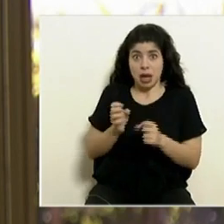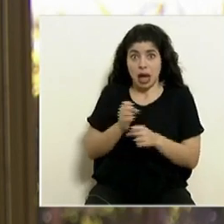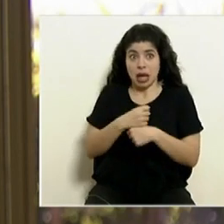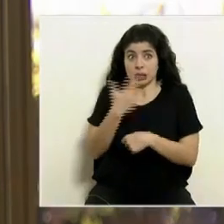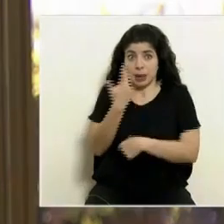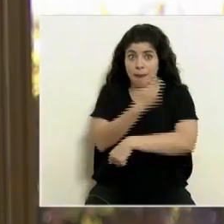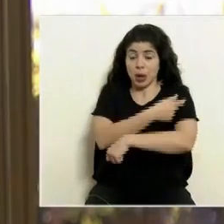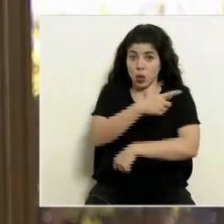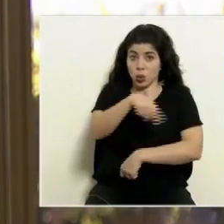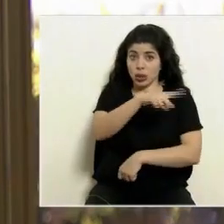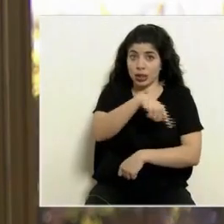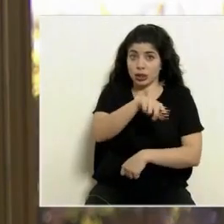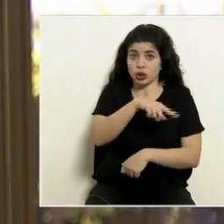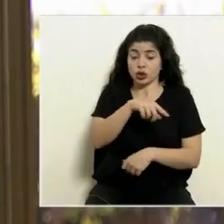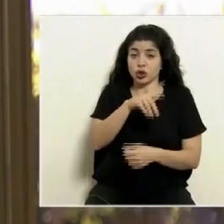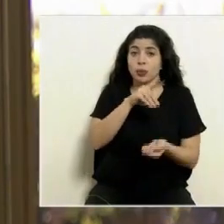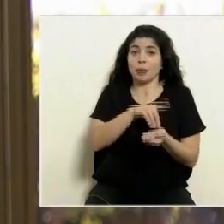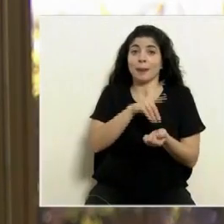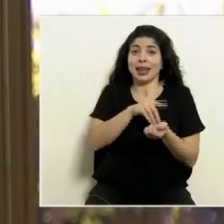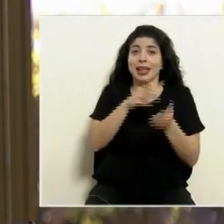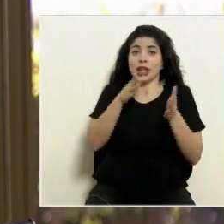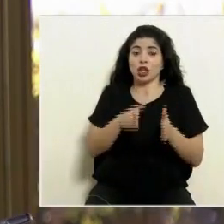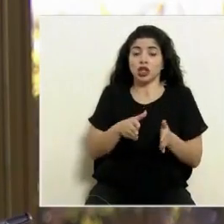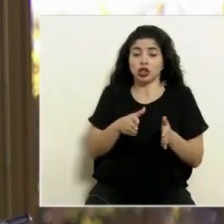a la vacunación de los médicos